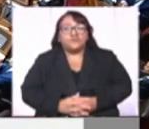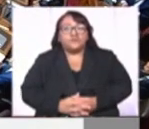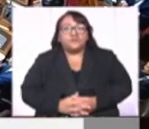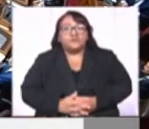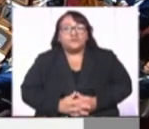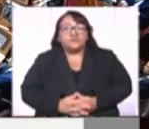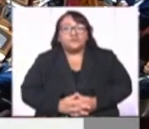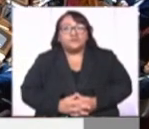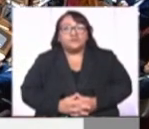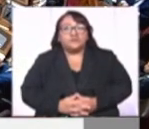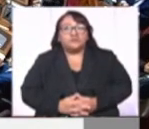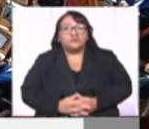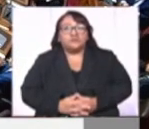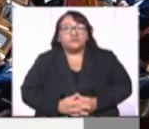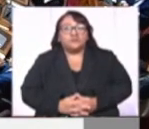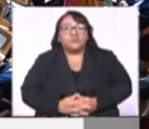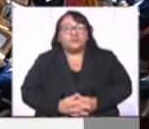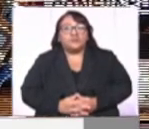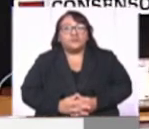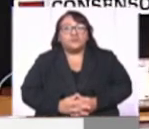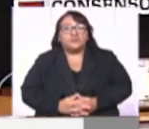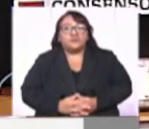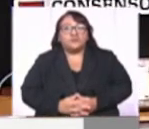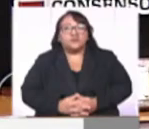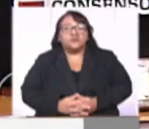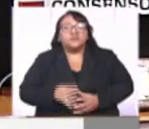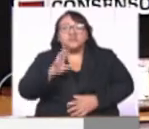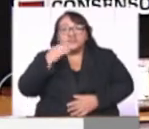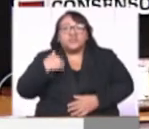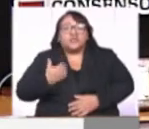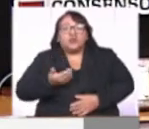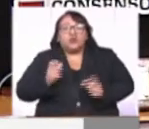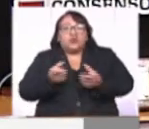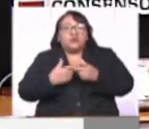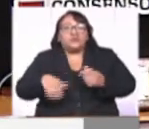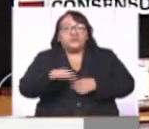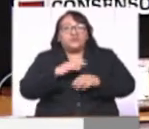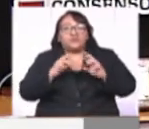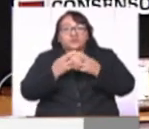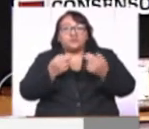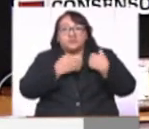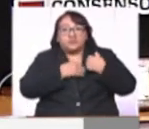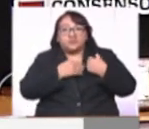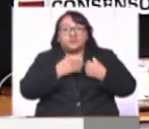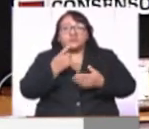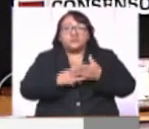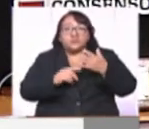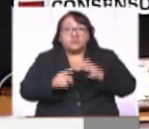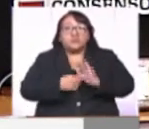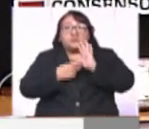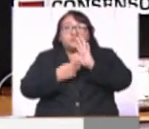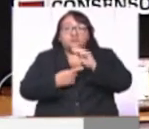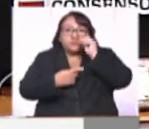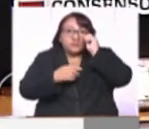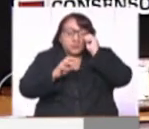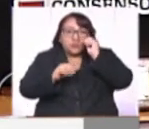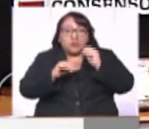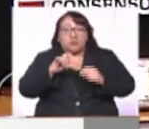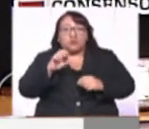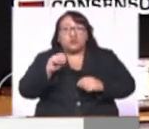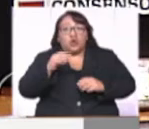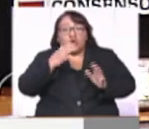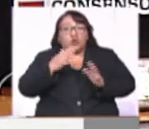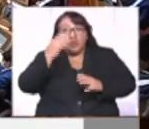Señores congresistas, se pone en conocimiento de la representación nacional que se ha presentado la moción de orden del